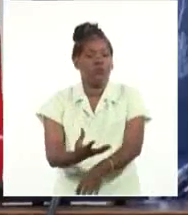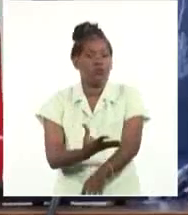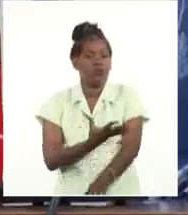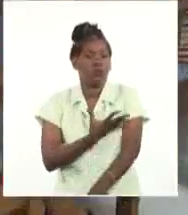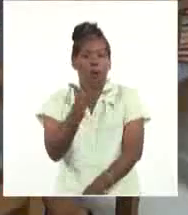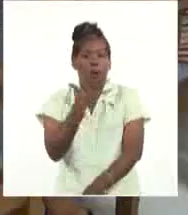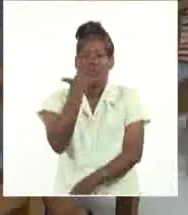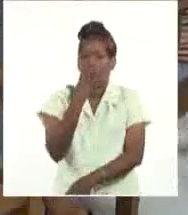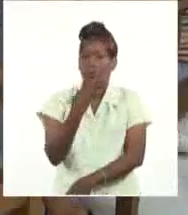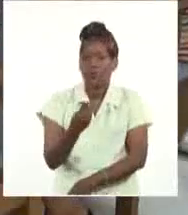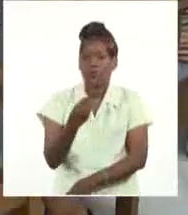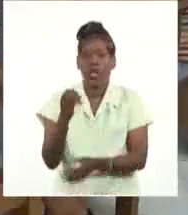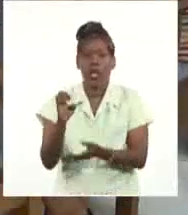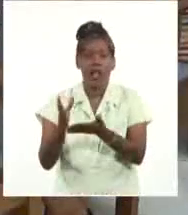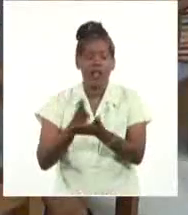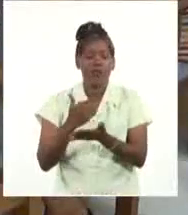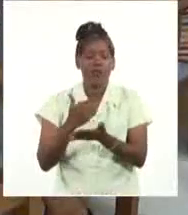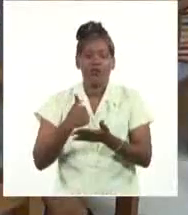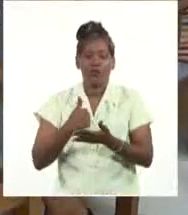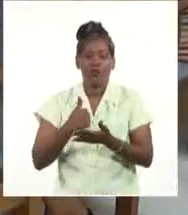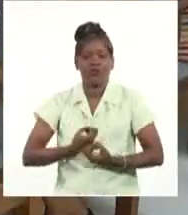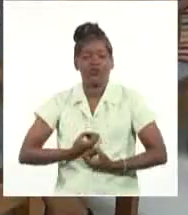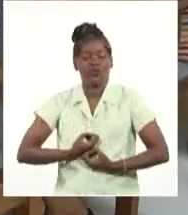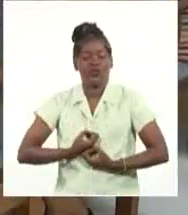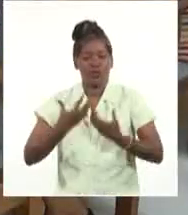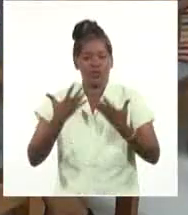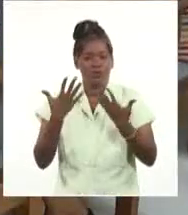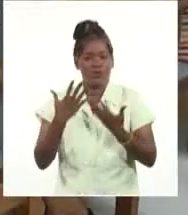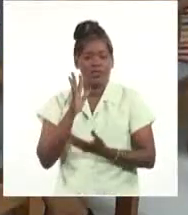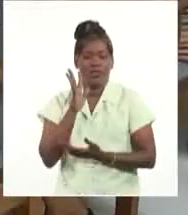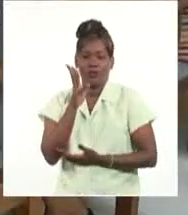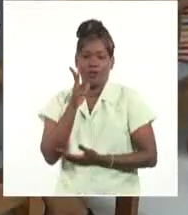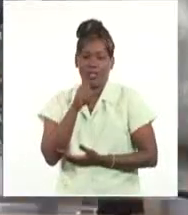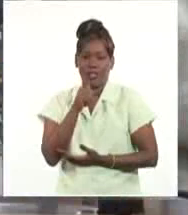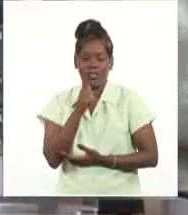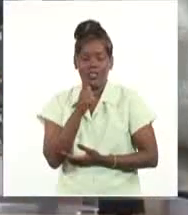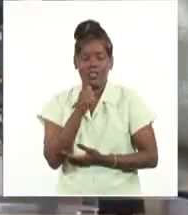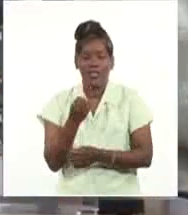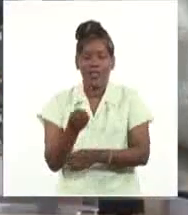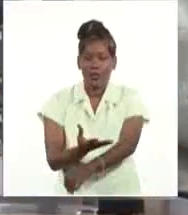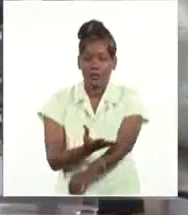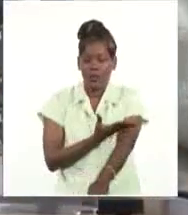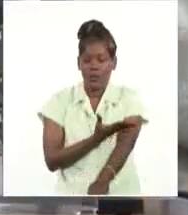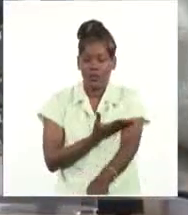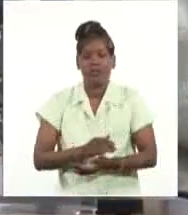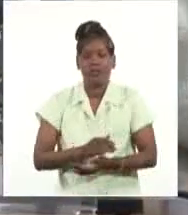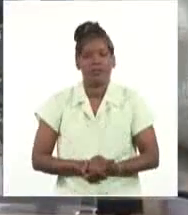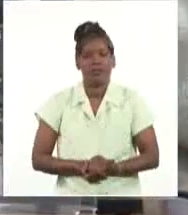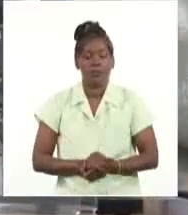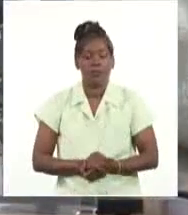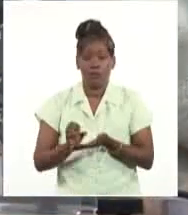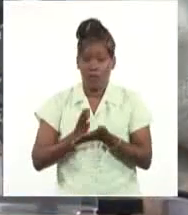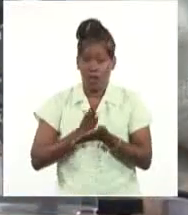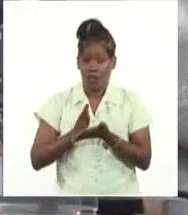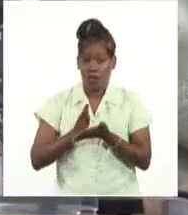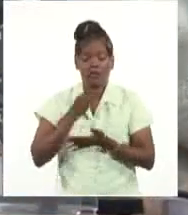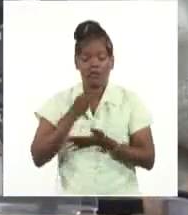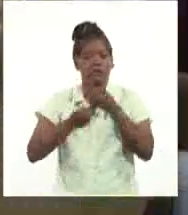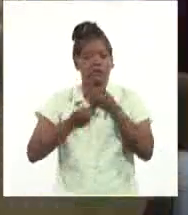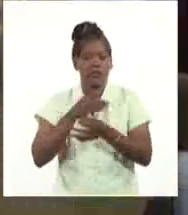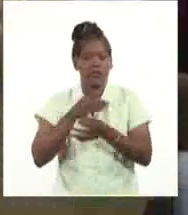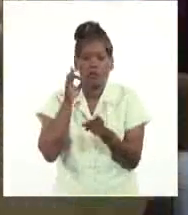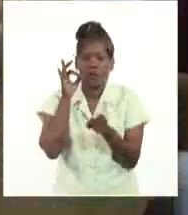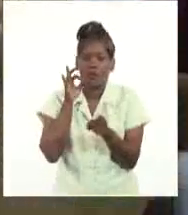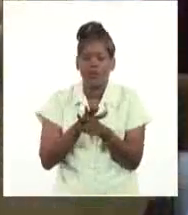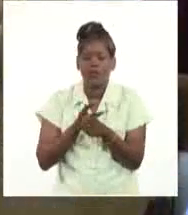evaluación. El libro aborda la última etapa de la lucha de liberación y los muy difíciles inicios de la Revolución